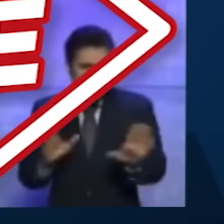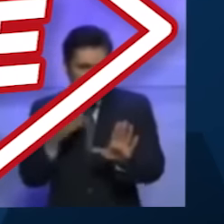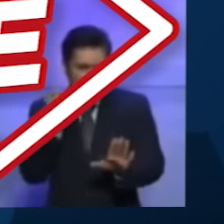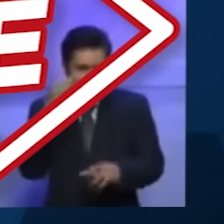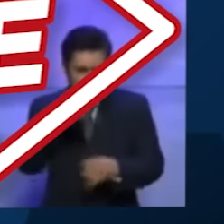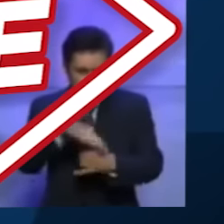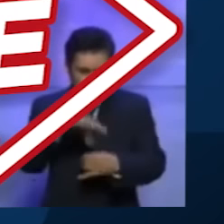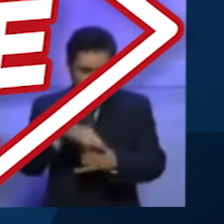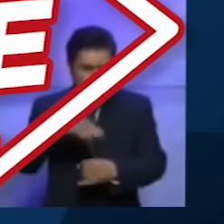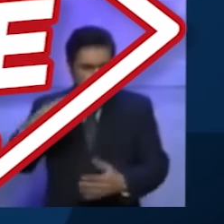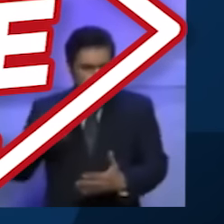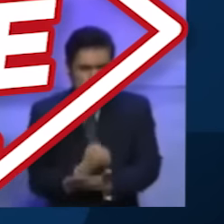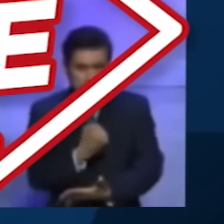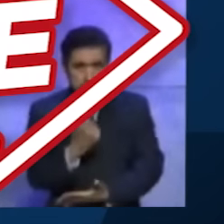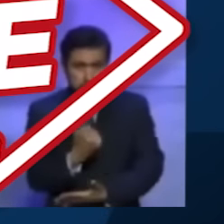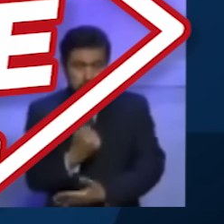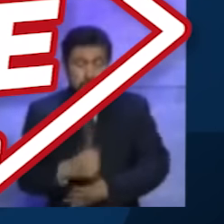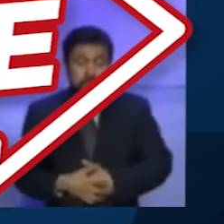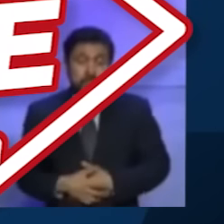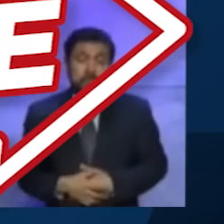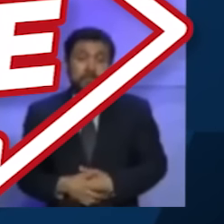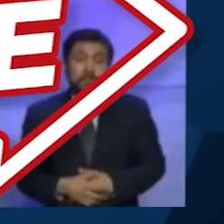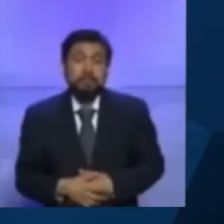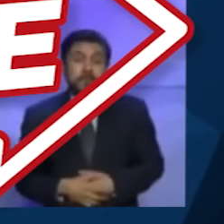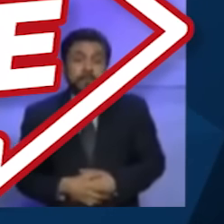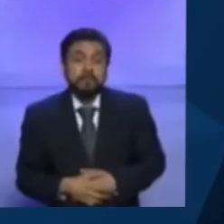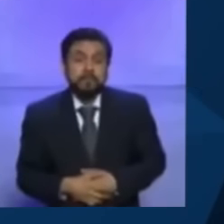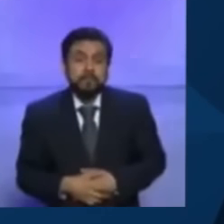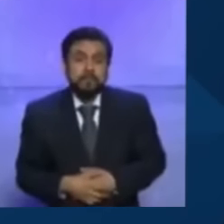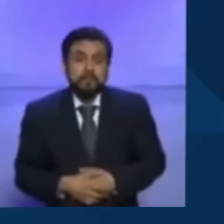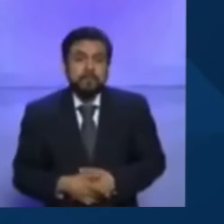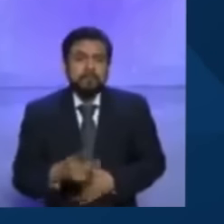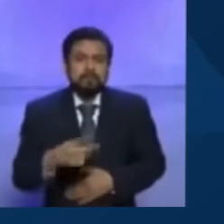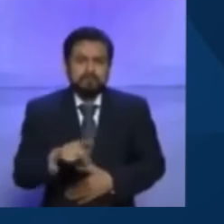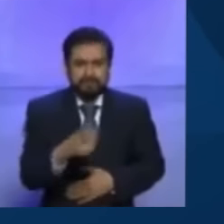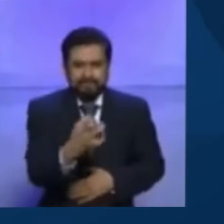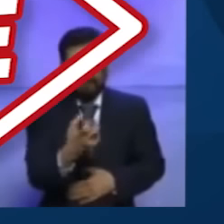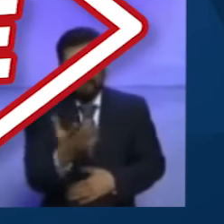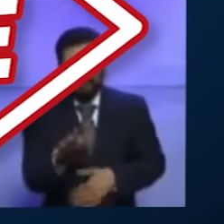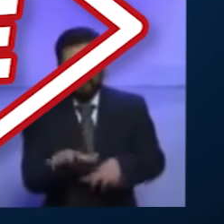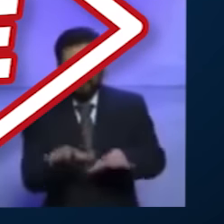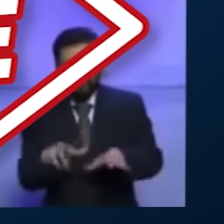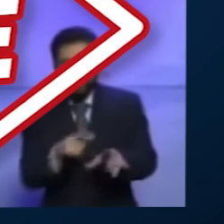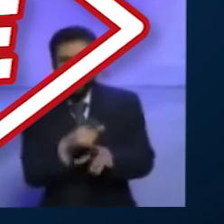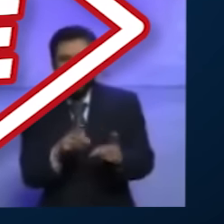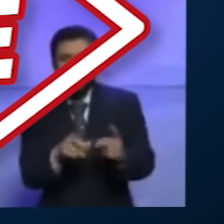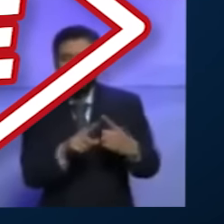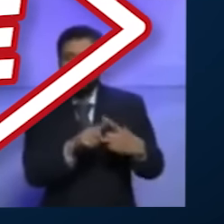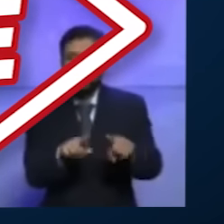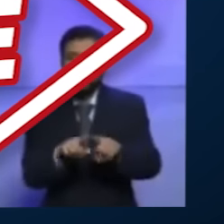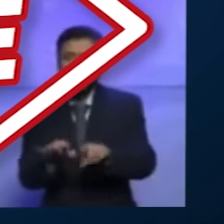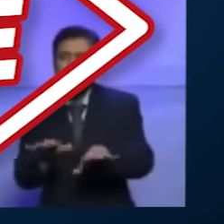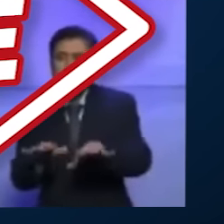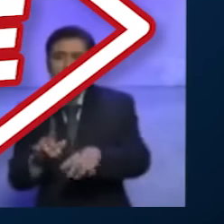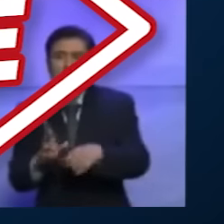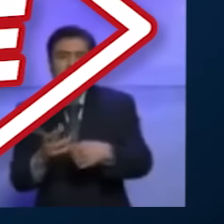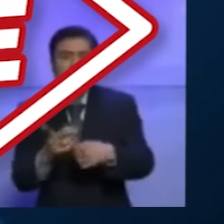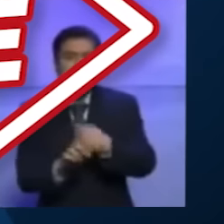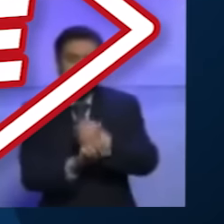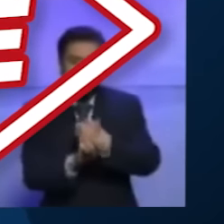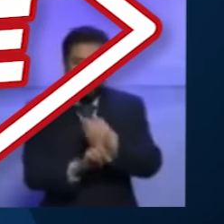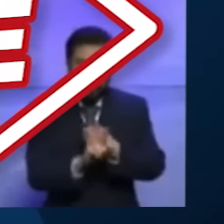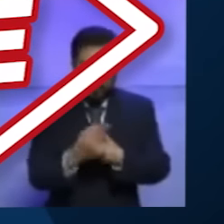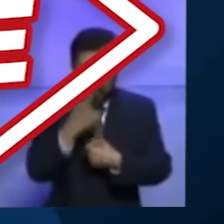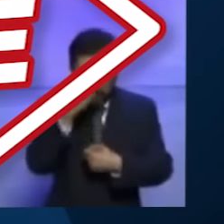injerencia inconstitucional de funcionario público contraviene ese Progreso ciudadano